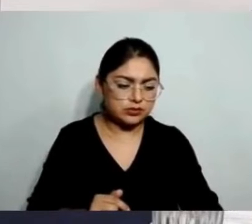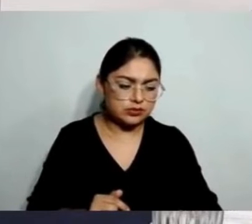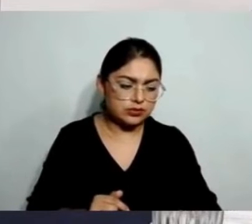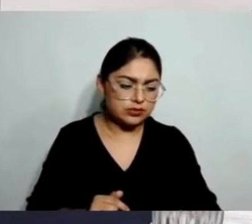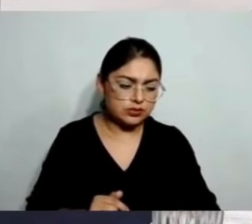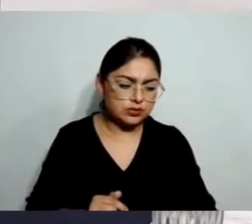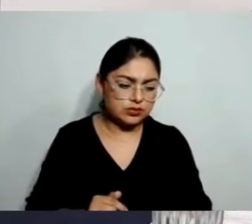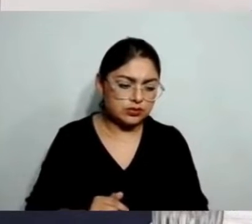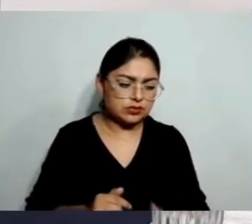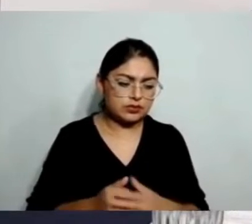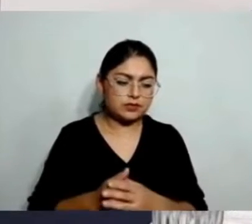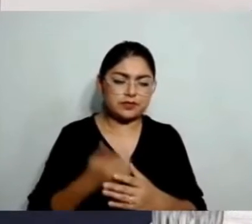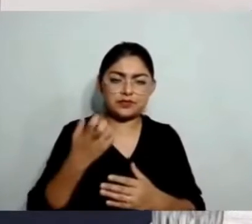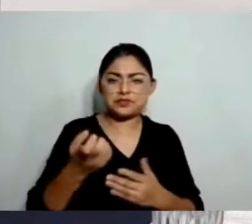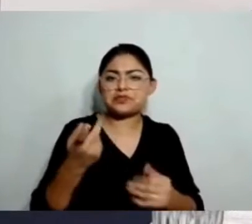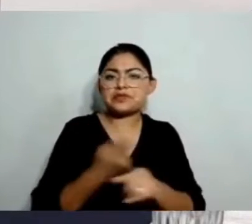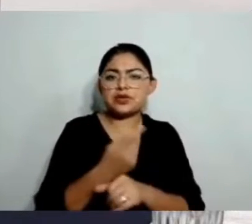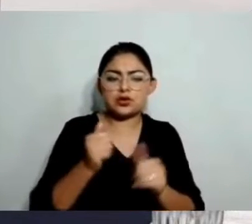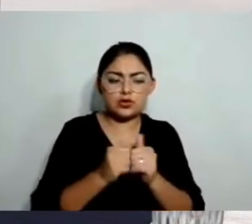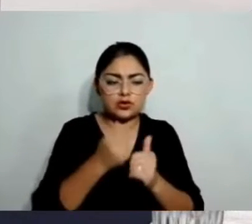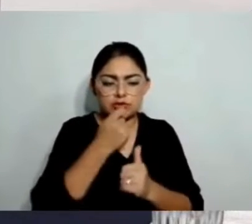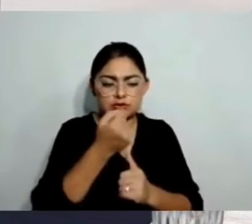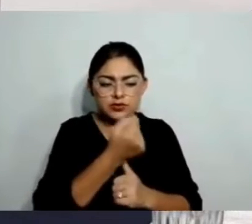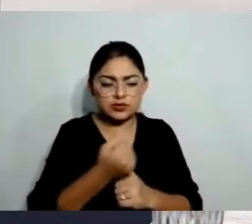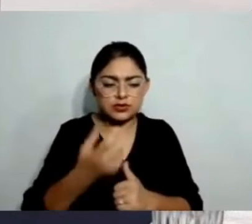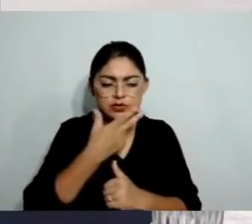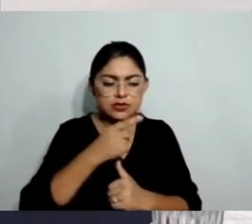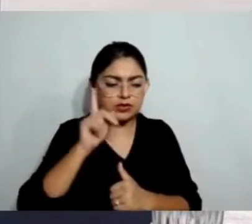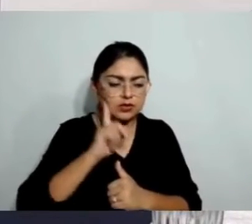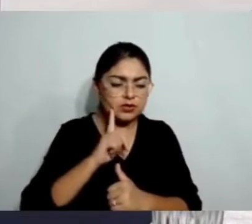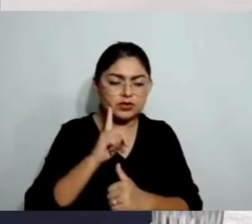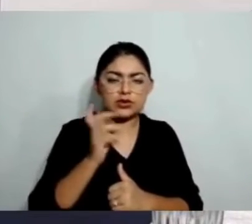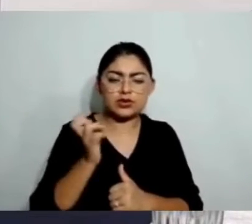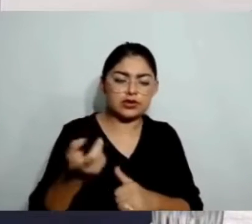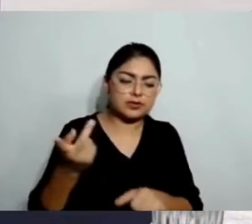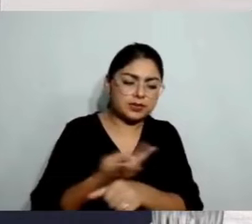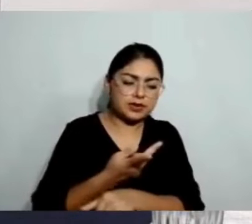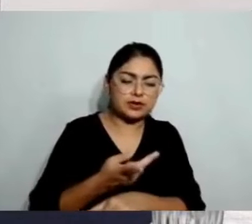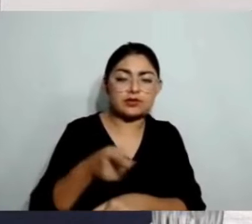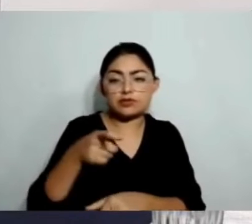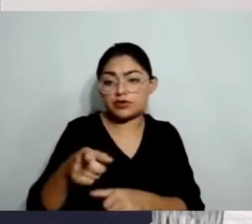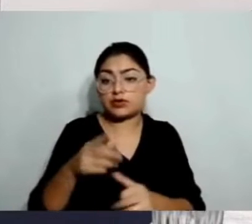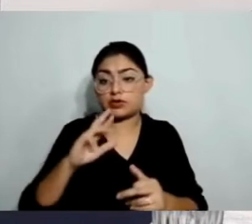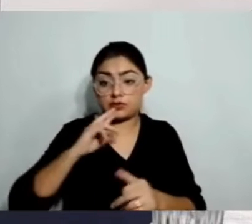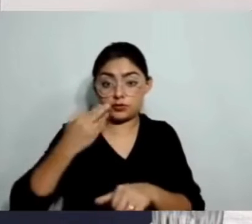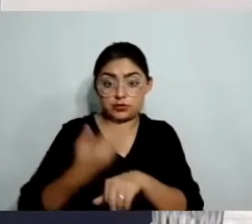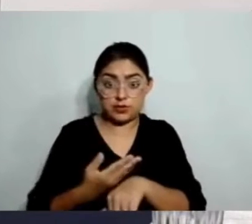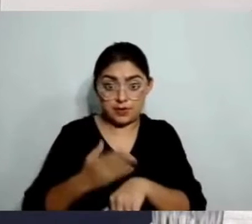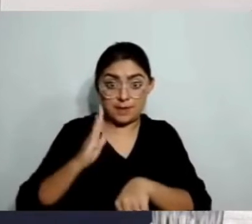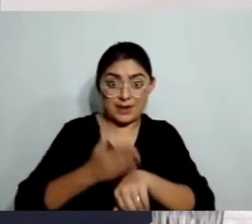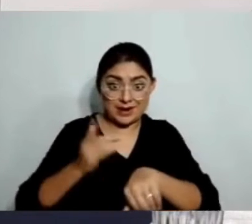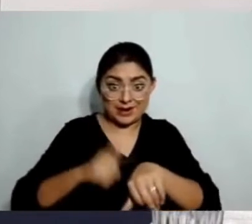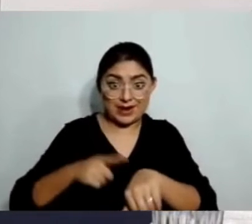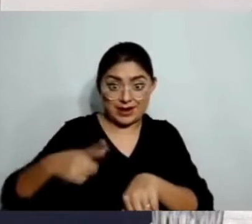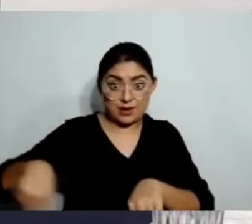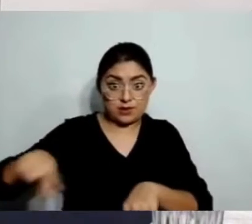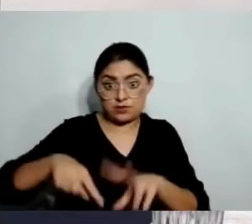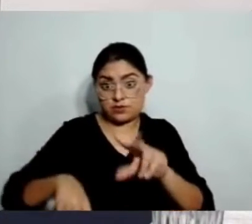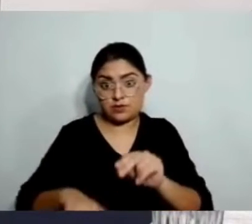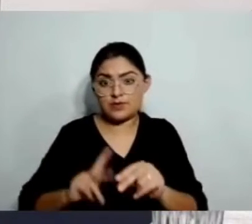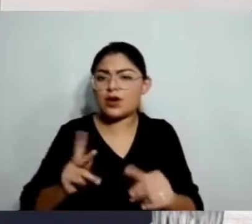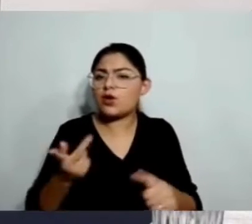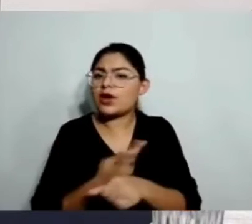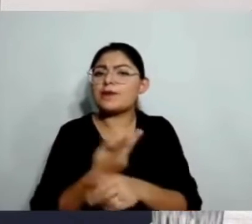ustedes dirían pues que no son sujetas de de responsabilidad penal Pero qué pasa cuando tienes un niño una niña